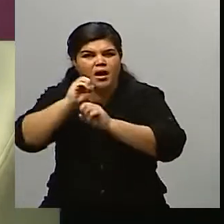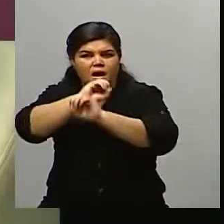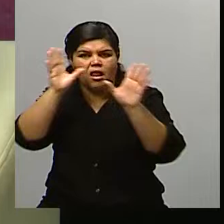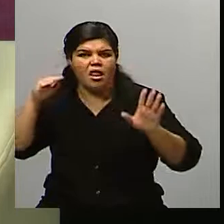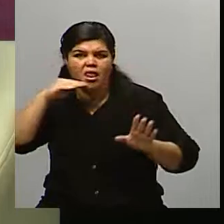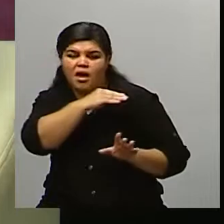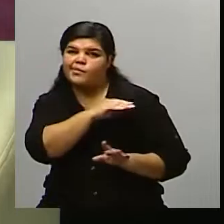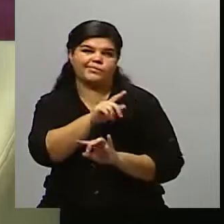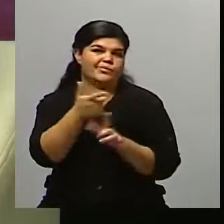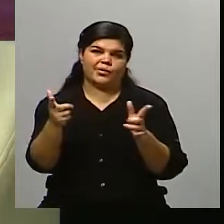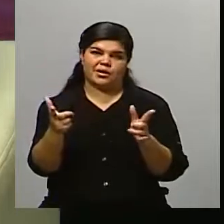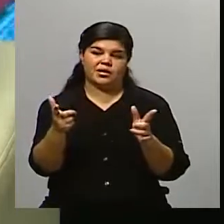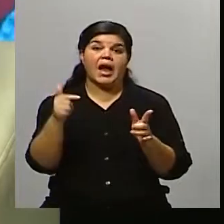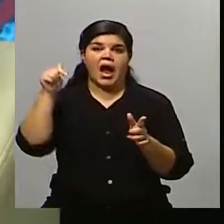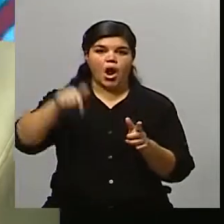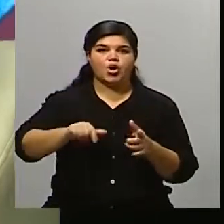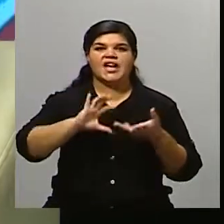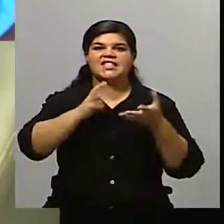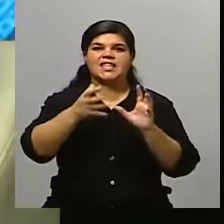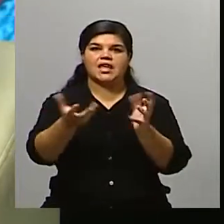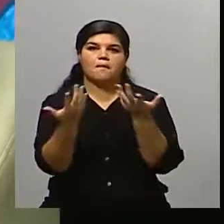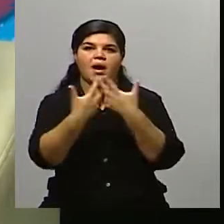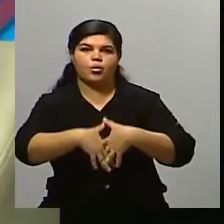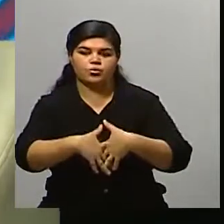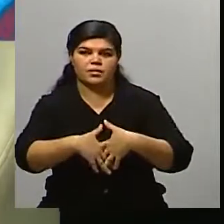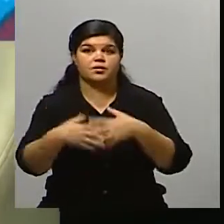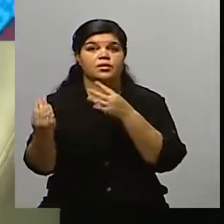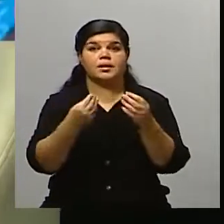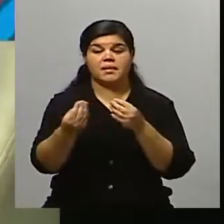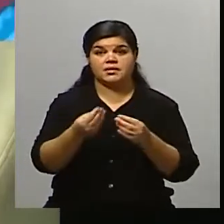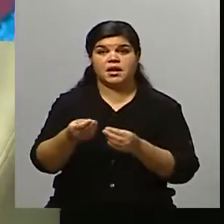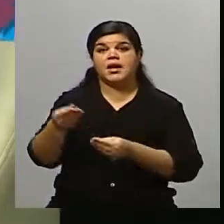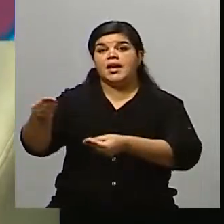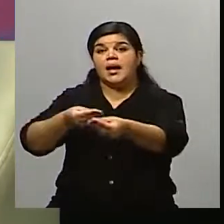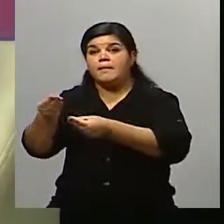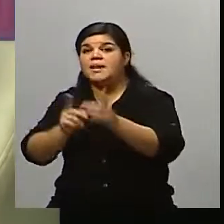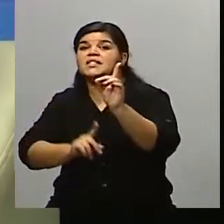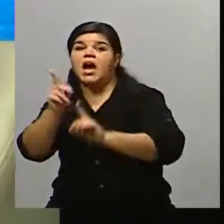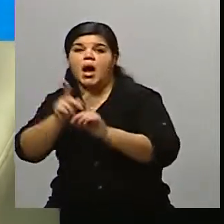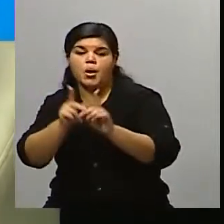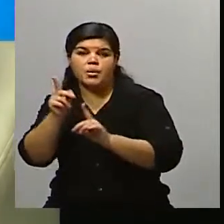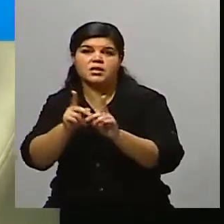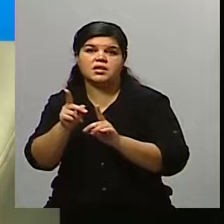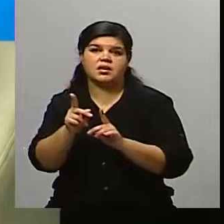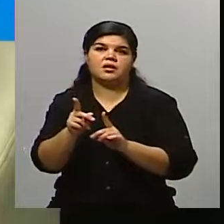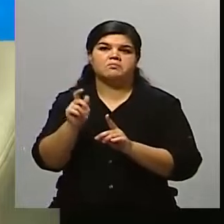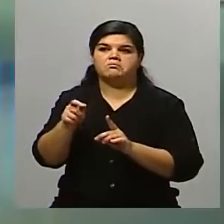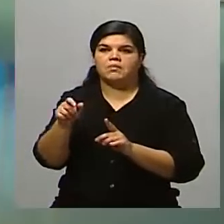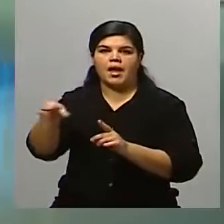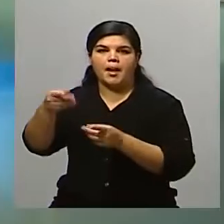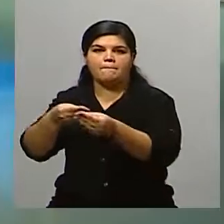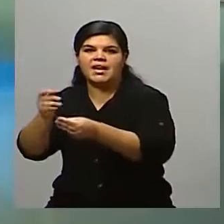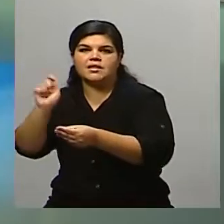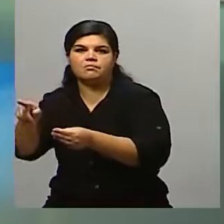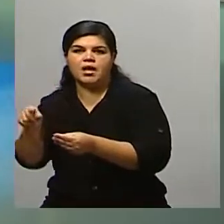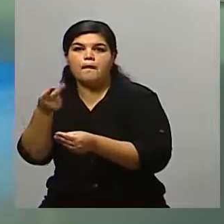más automatizado, pero sucedió eso, que las empresas no les aportaban a los trabajadores y las trabajadoras y era un problema del Estado. ¿Y quién se tiene que hacer cargo de los problemas del